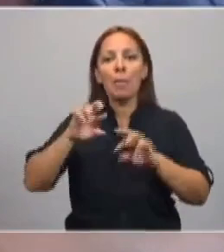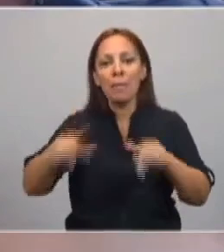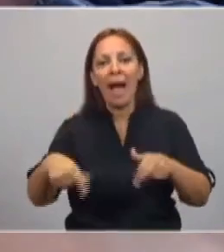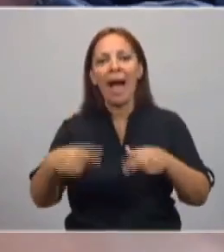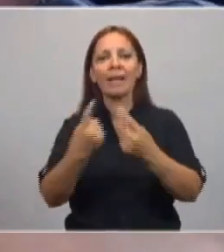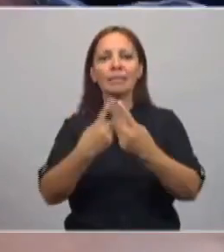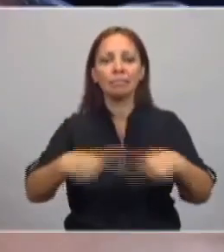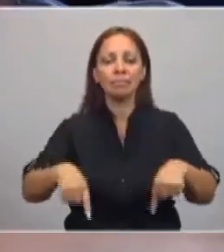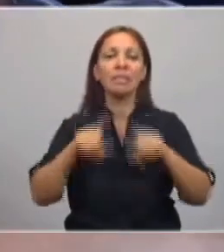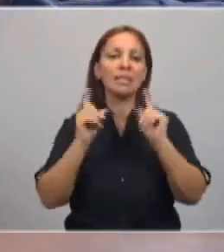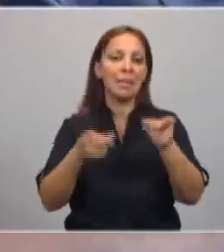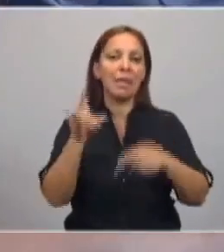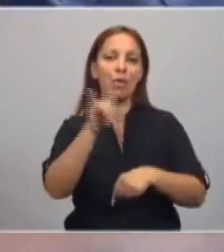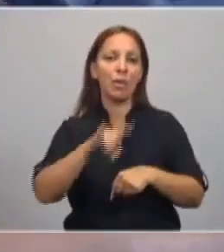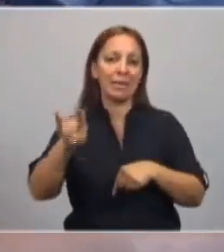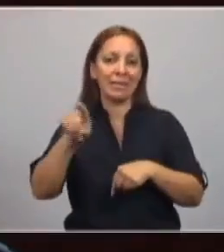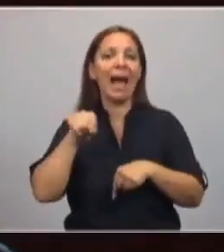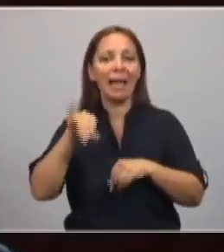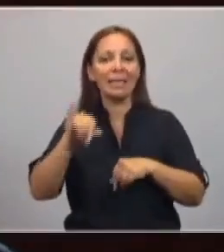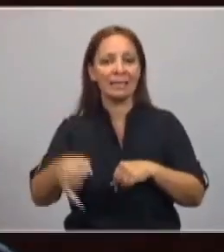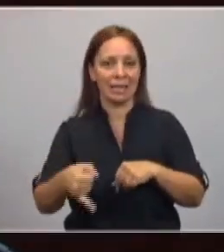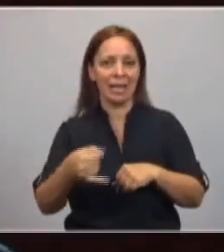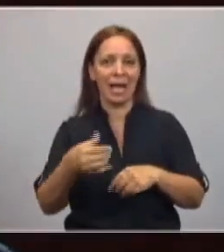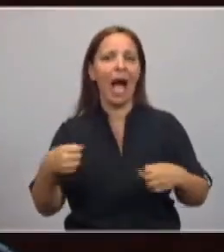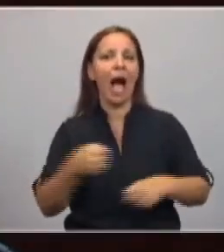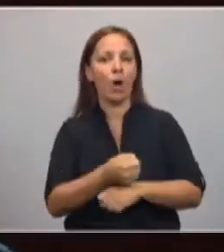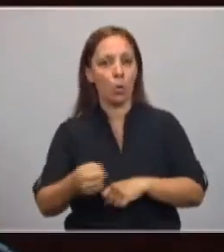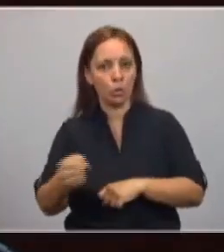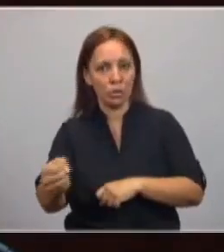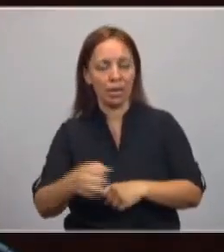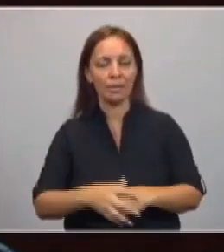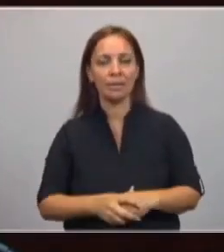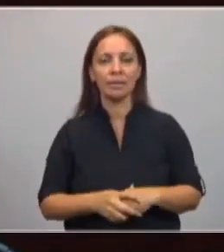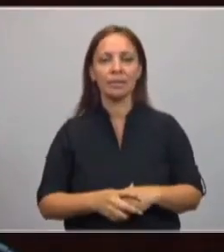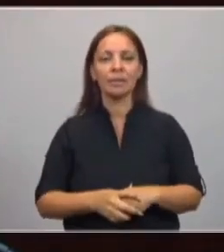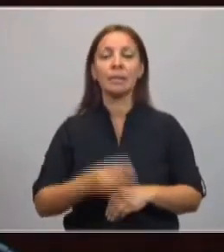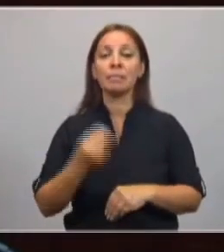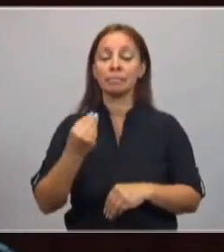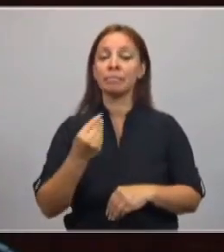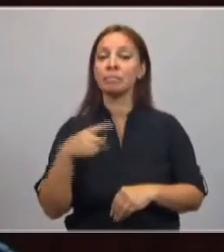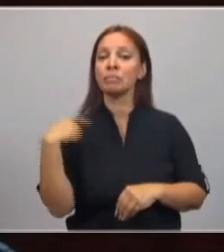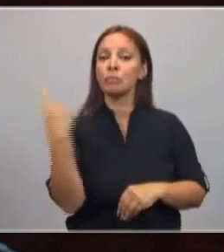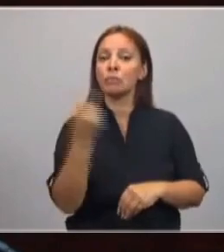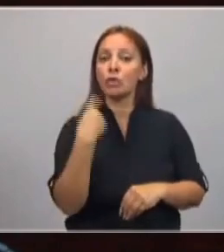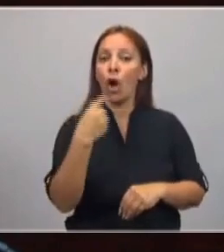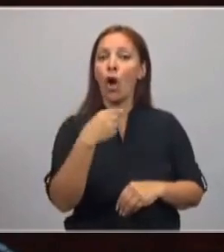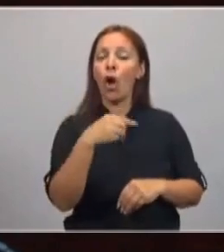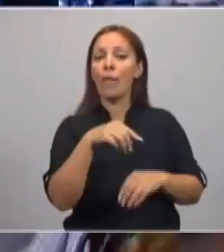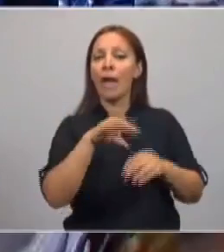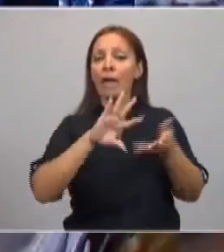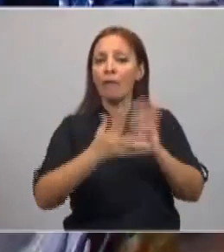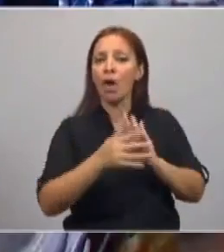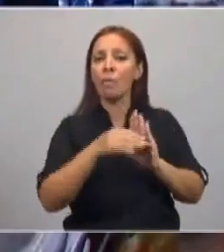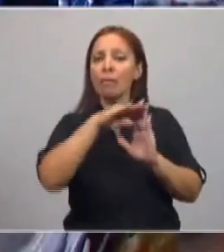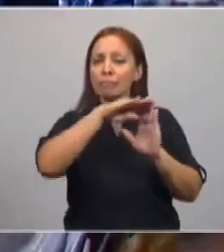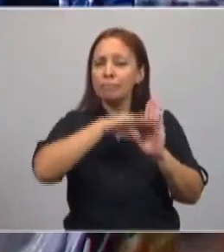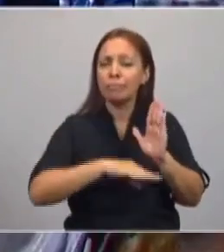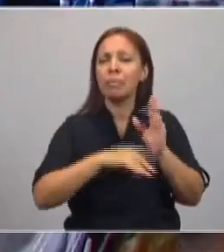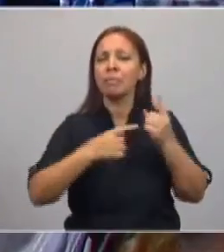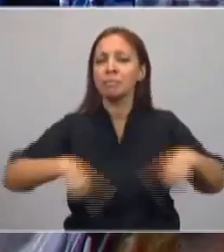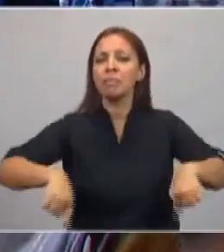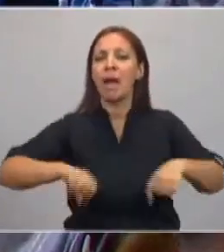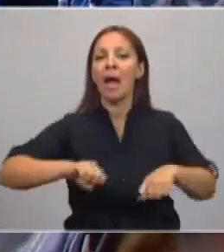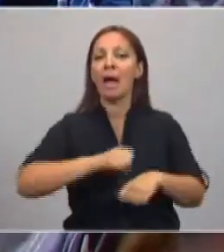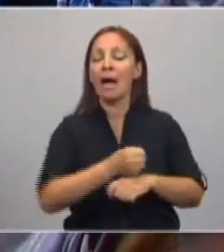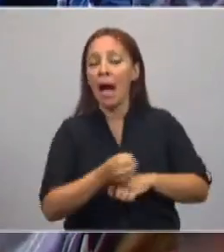a las universidades nacionales. Para ser justos y exhaustivos, no todos los renglones del gasto se redujeron. Hubo una